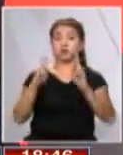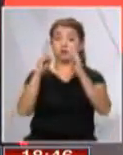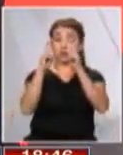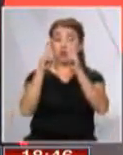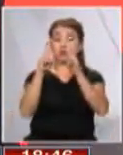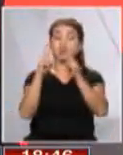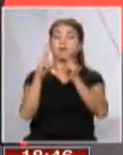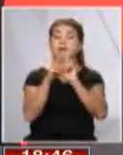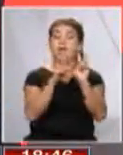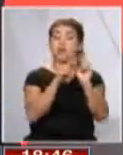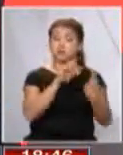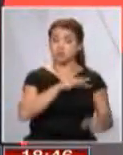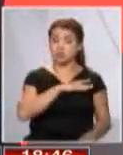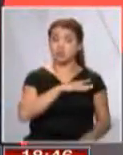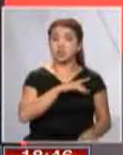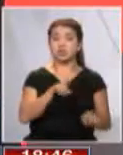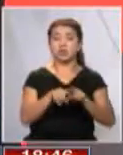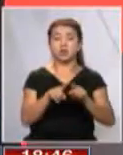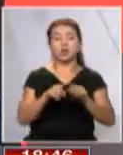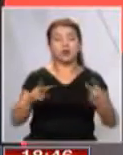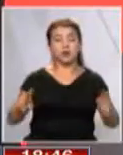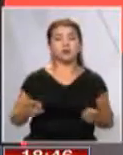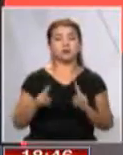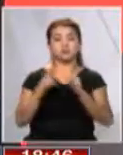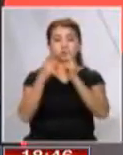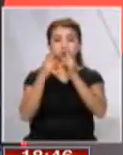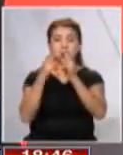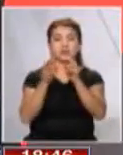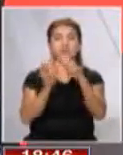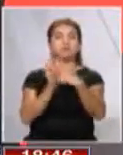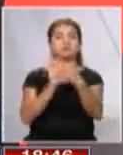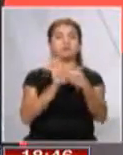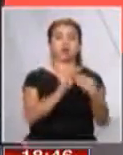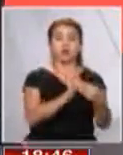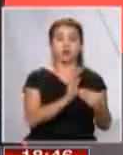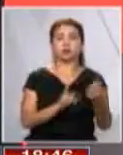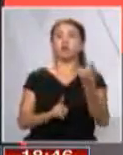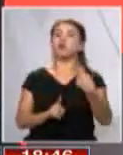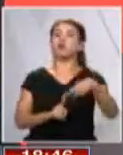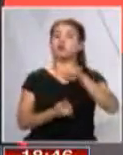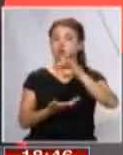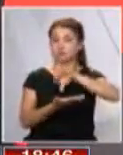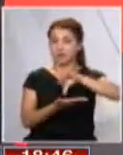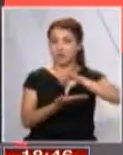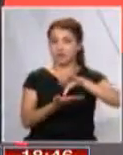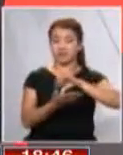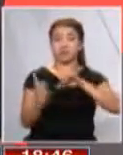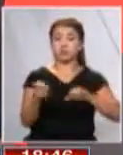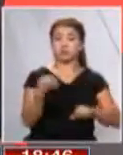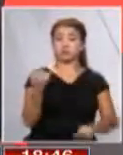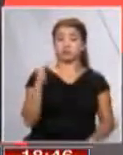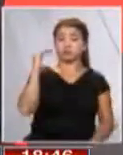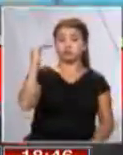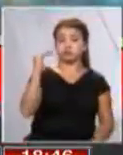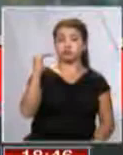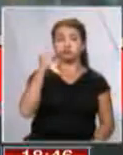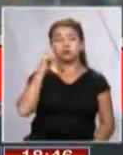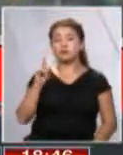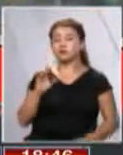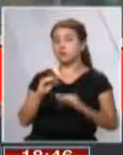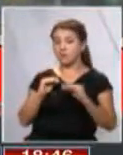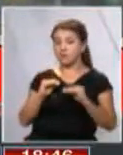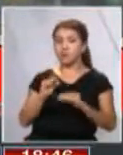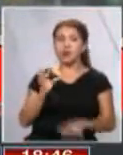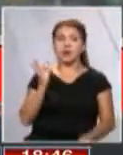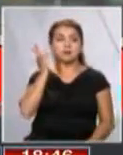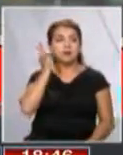llevado a cabo en chile es una reconstrucción que ha sido ejemplo para otros países estamos a la altura dando un evento que habla sobre la